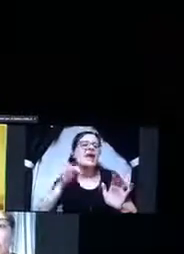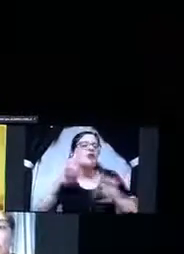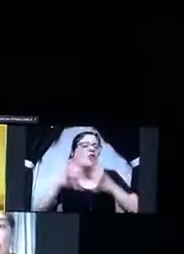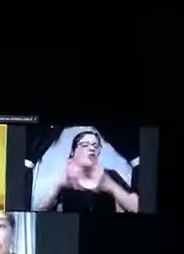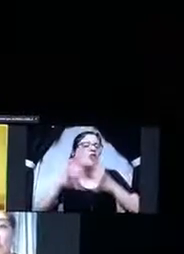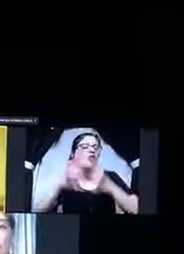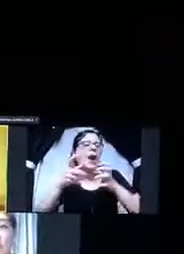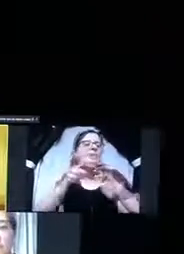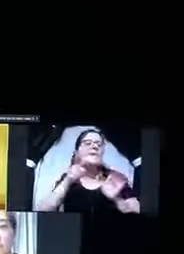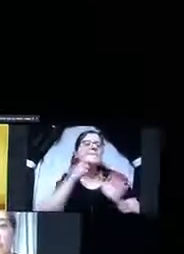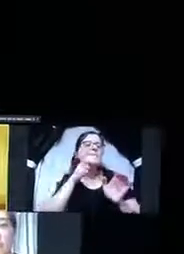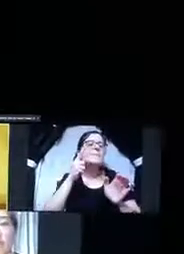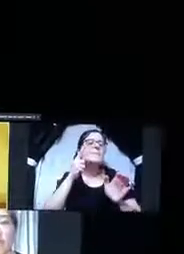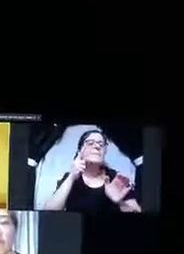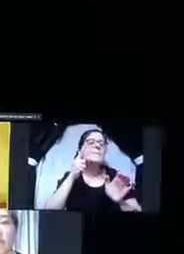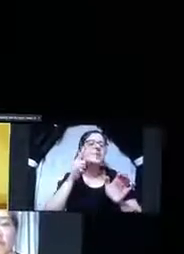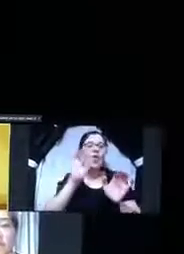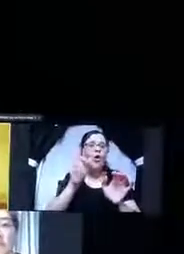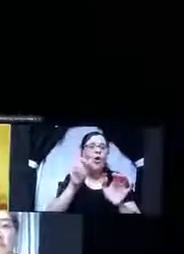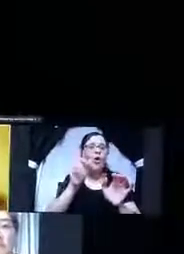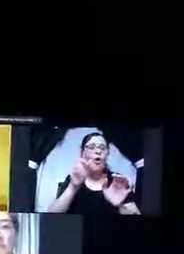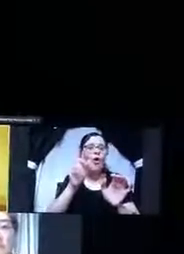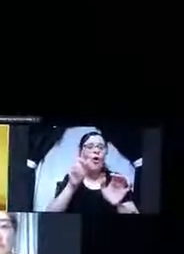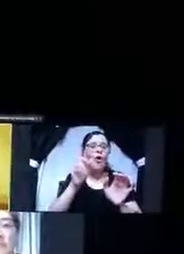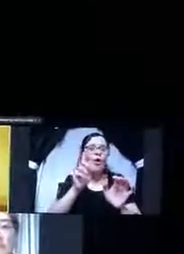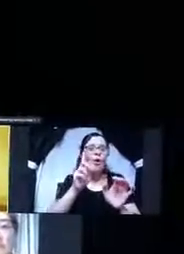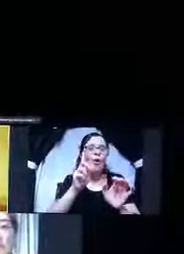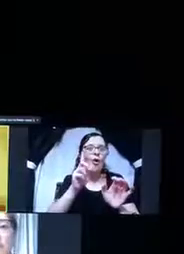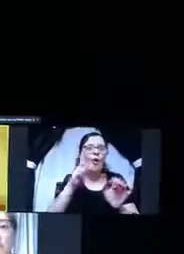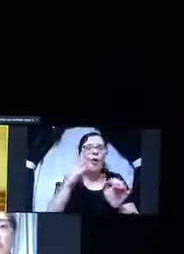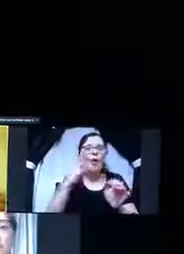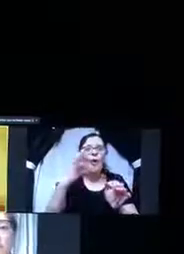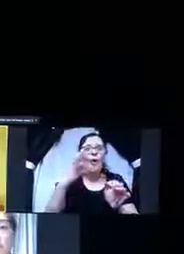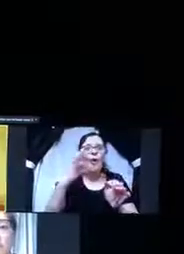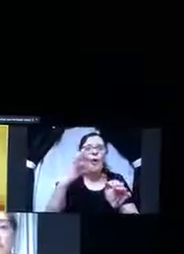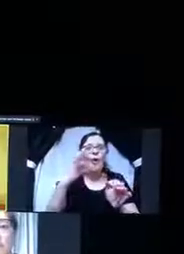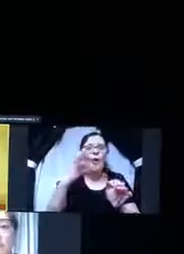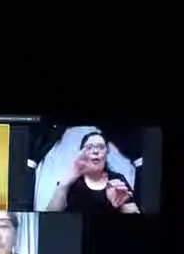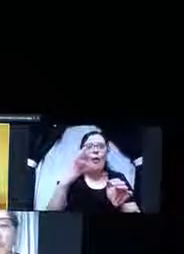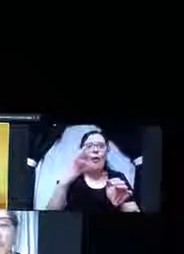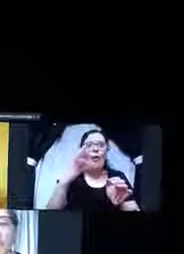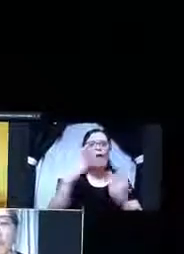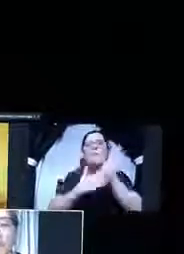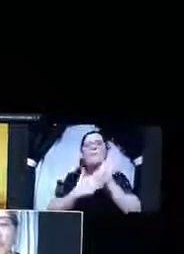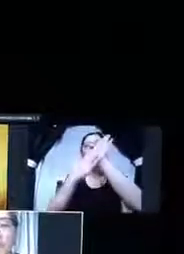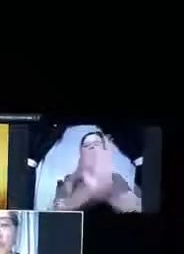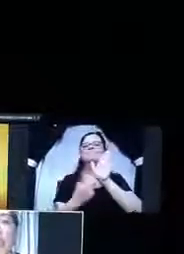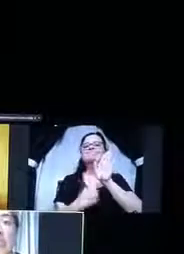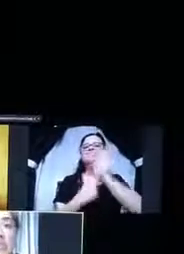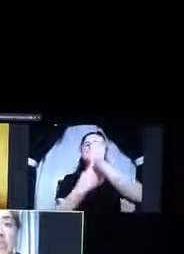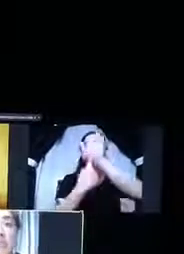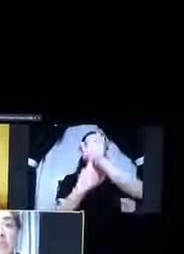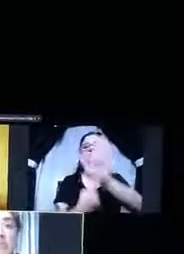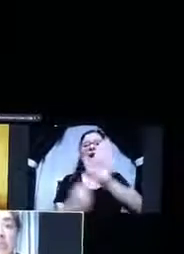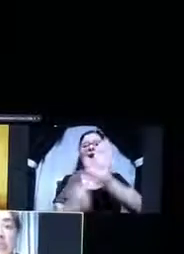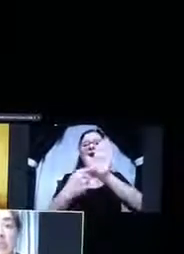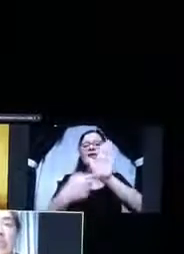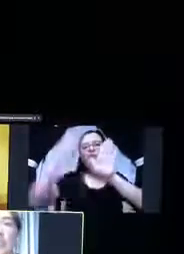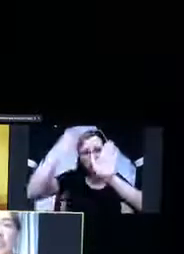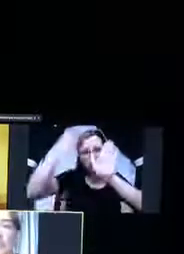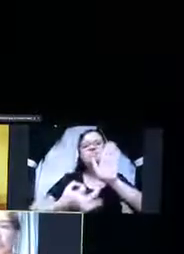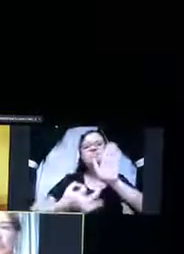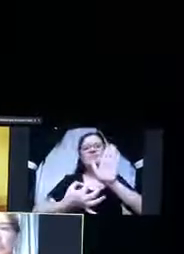las cosas se hacen bien y que generan modificaciones en las habilidades de nuestros pacientes o alumnos.